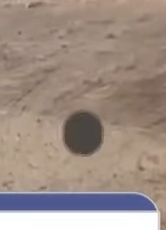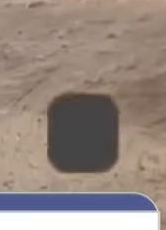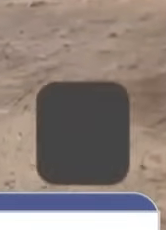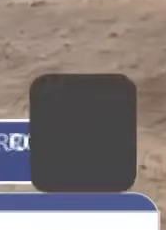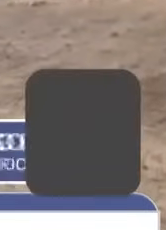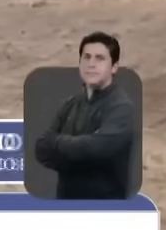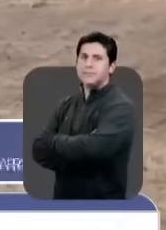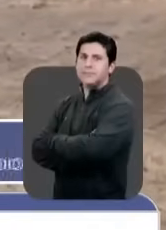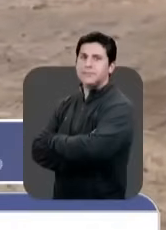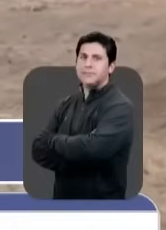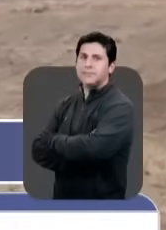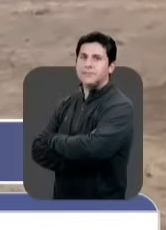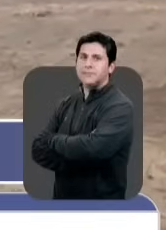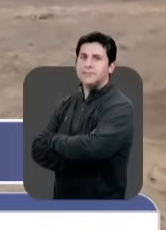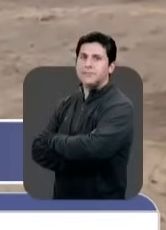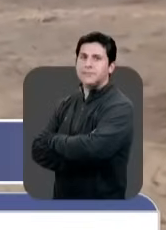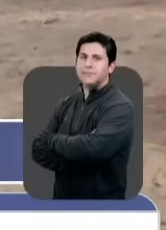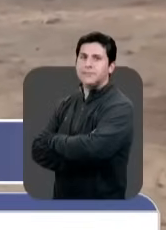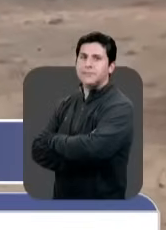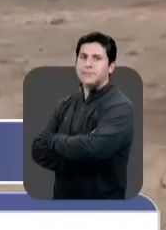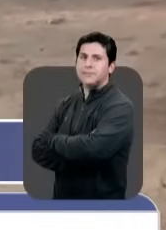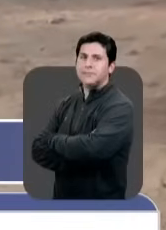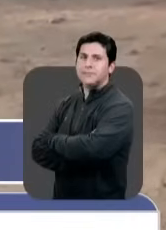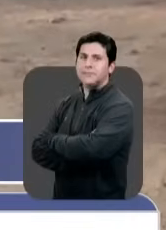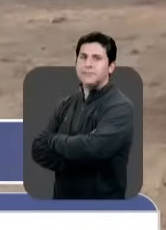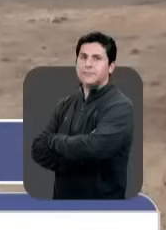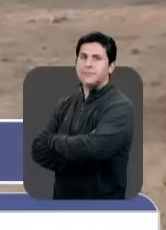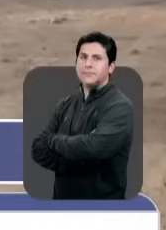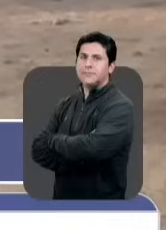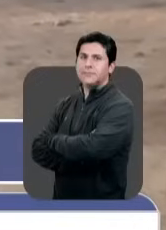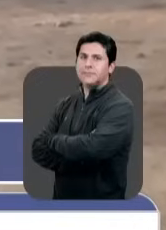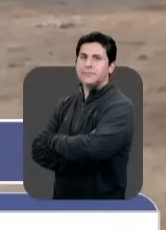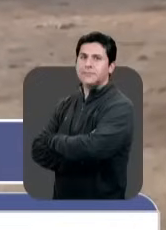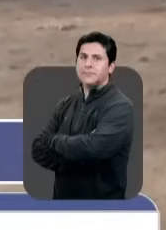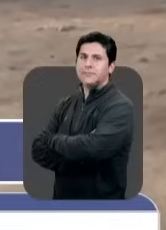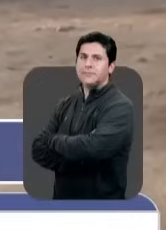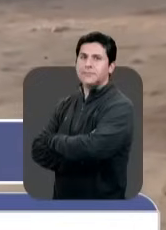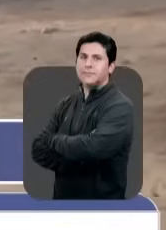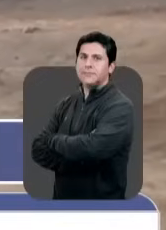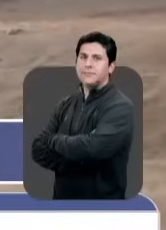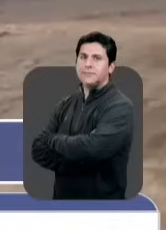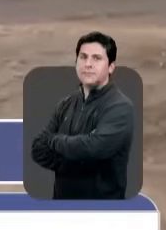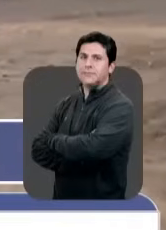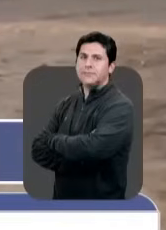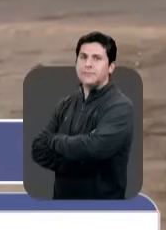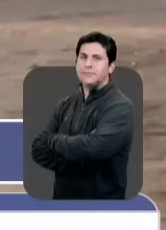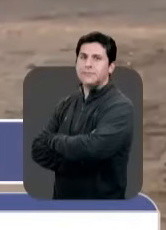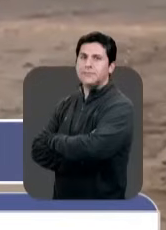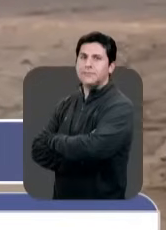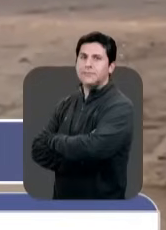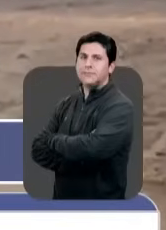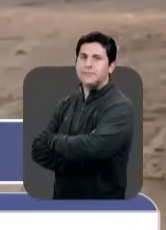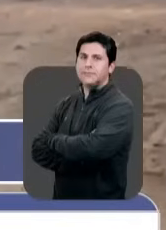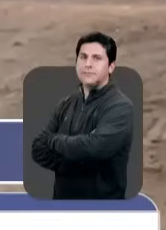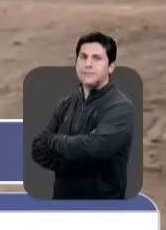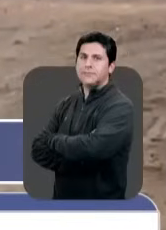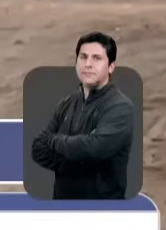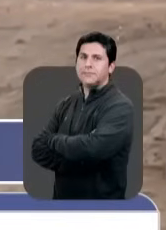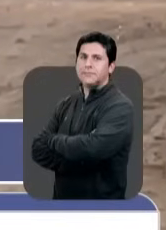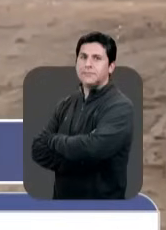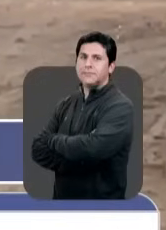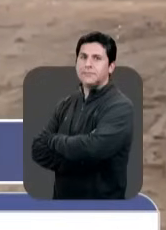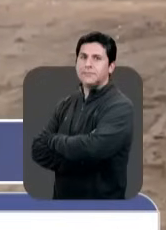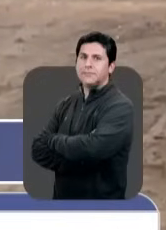capitán galaz a cargo de este procedimiento que está a un desarrollo acá en la toma el sueño de todos lo señalamos al menos nueve detenidos 22 viviendas